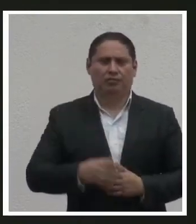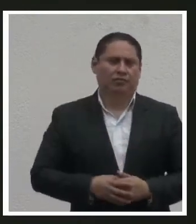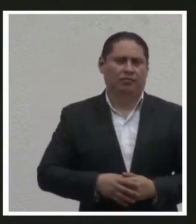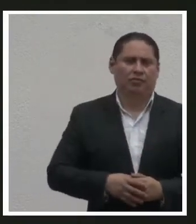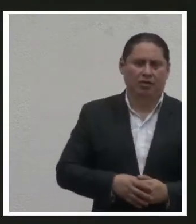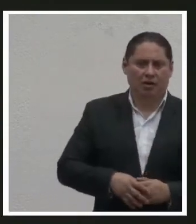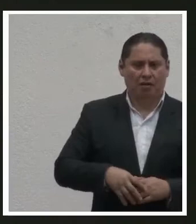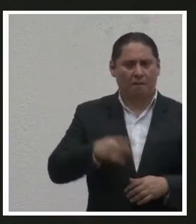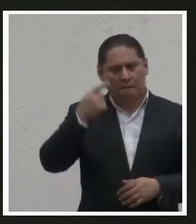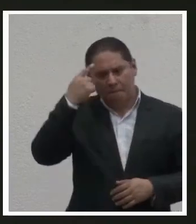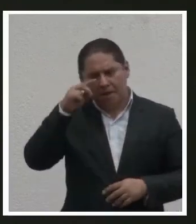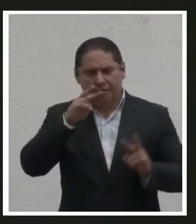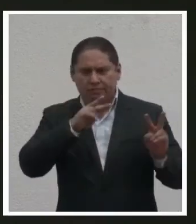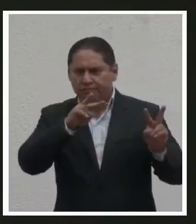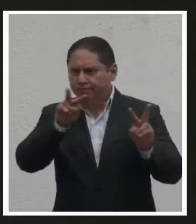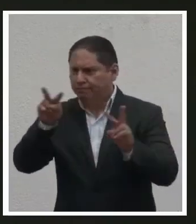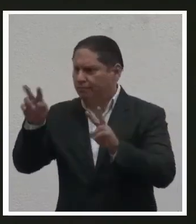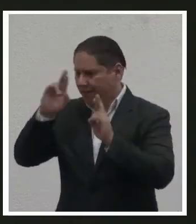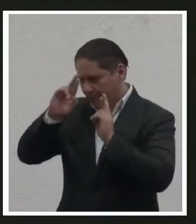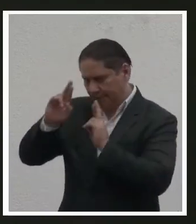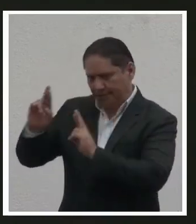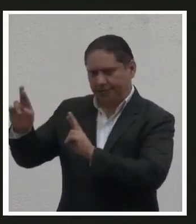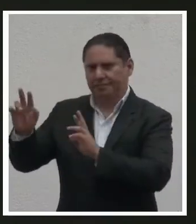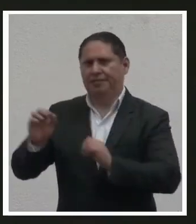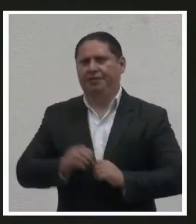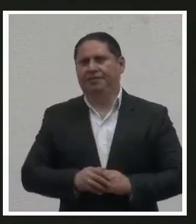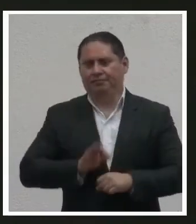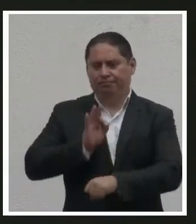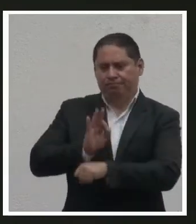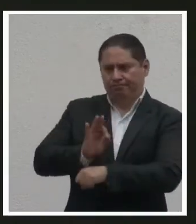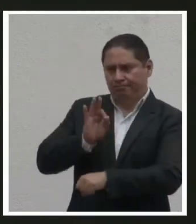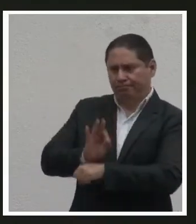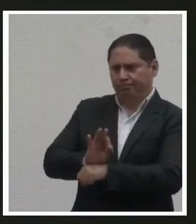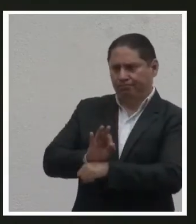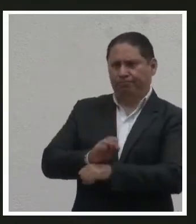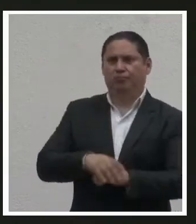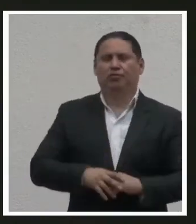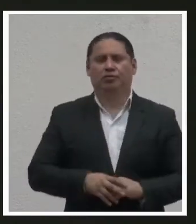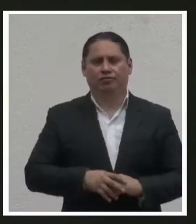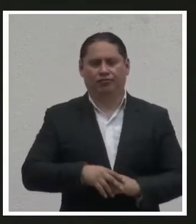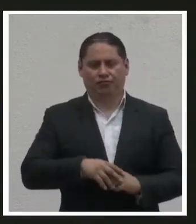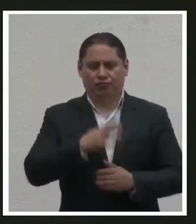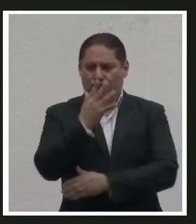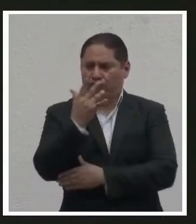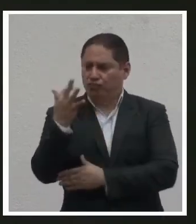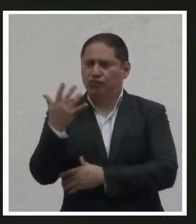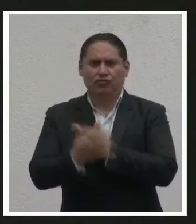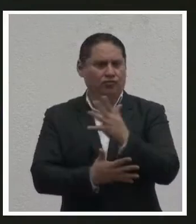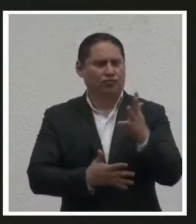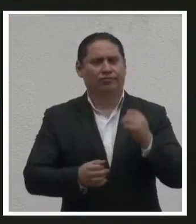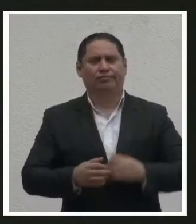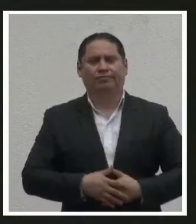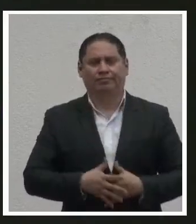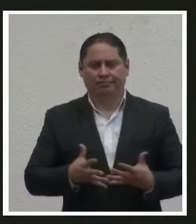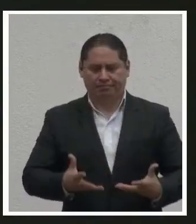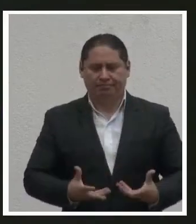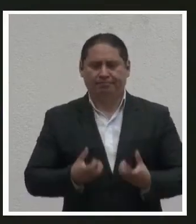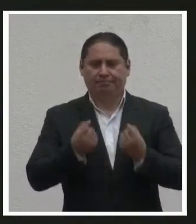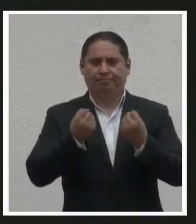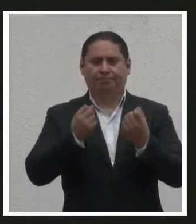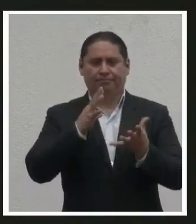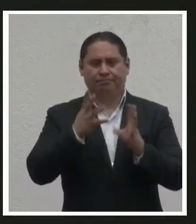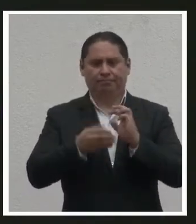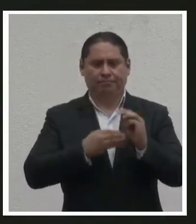apreciación, respeto y conservación del medio físico natural. Salvar al planeta y